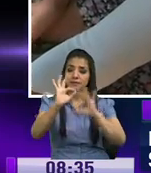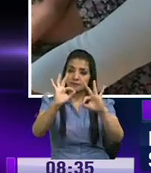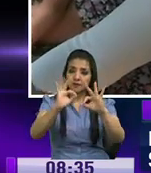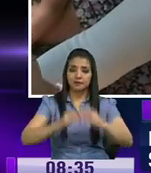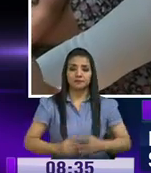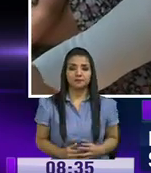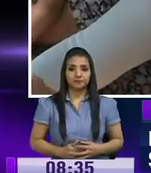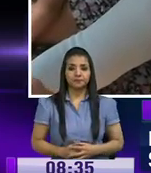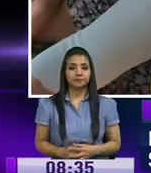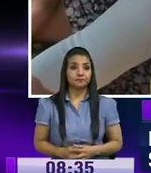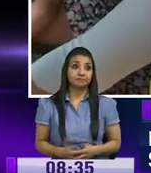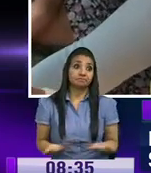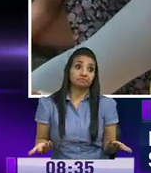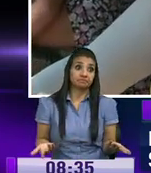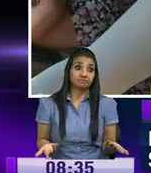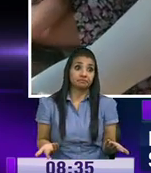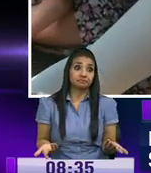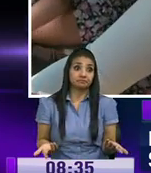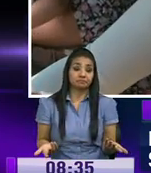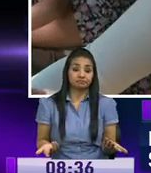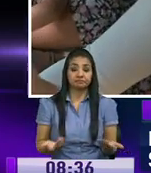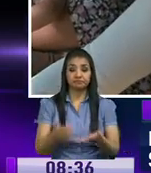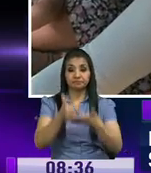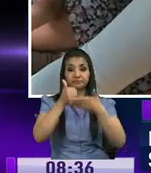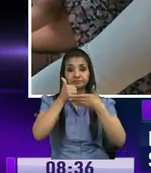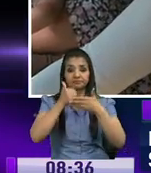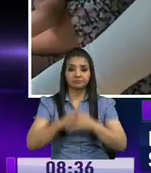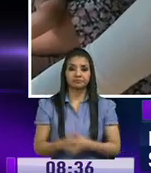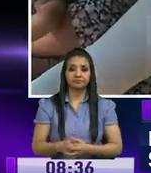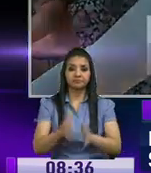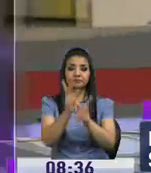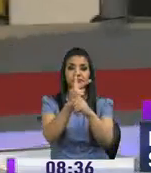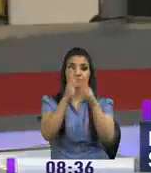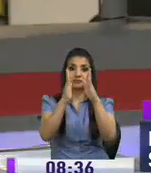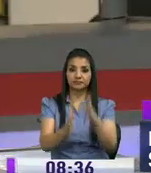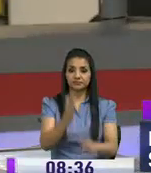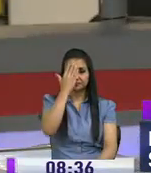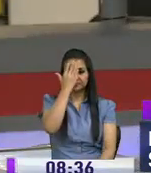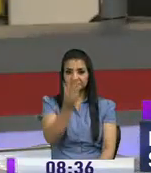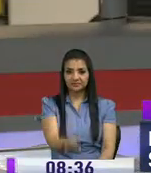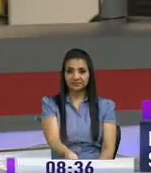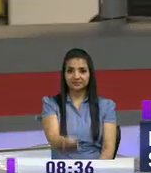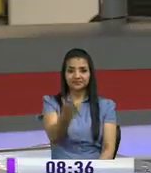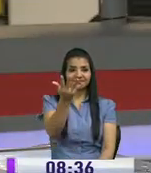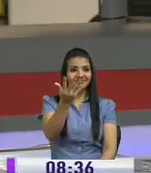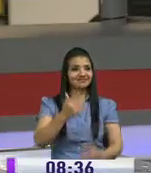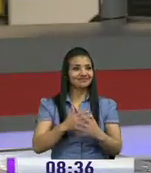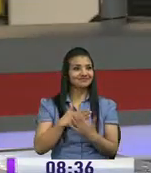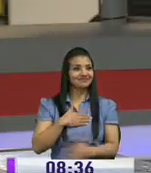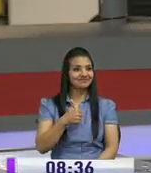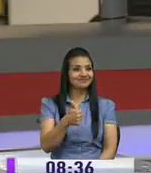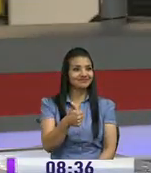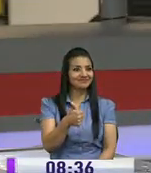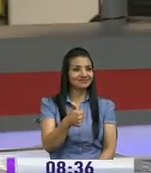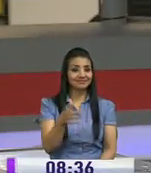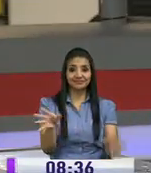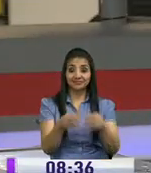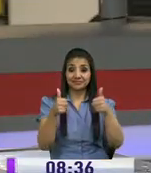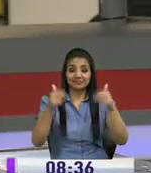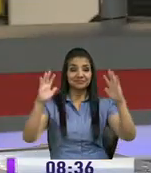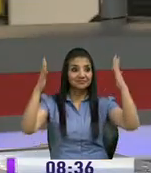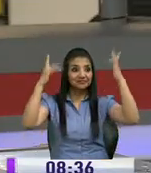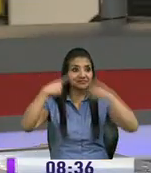en buen estado. Esperemos que ustedes realmente nos hagan caso. Mi querida Mahania, buenos días. ¿Cómo estamos? ¿Todo bien? ¡Que viva